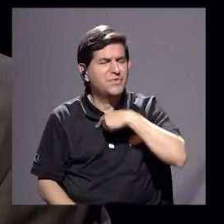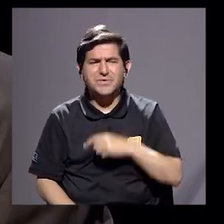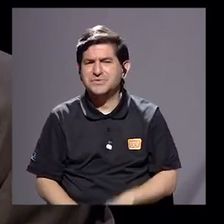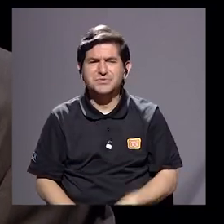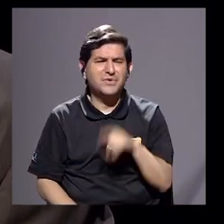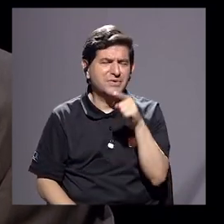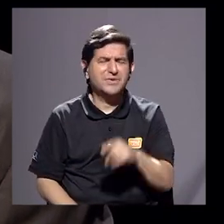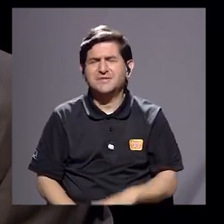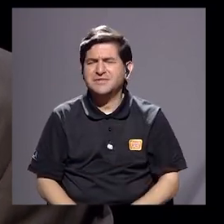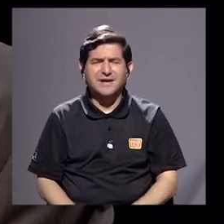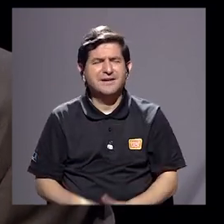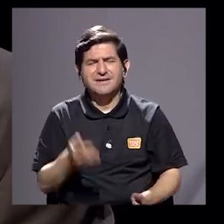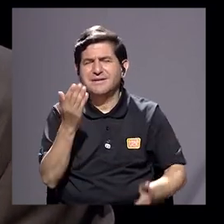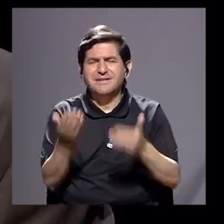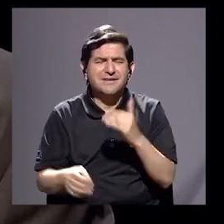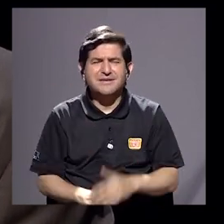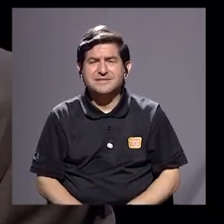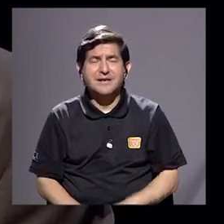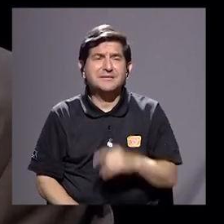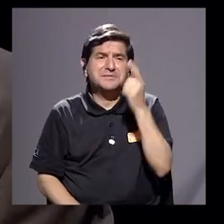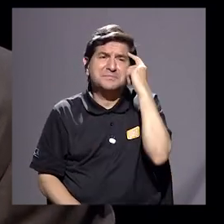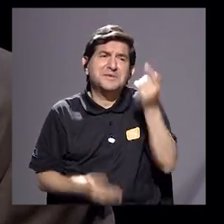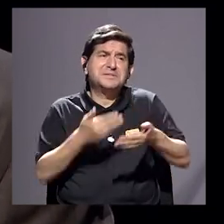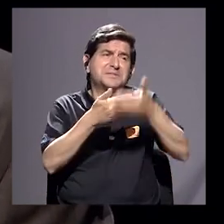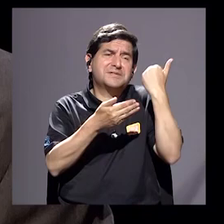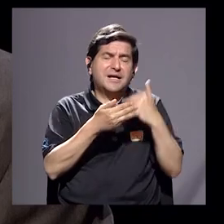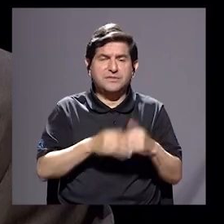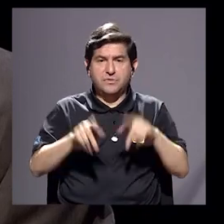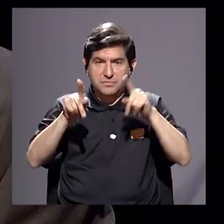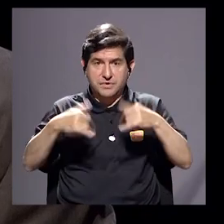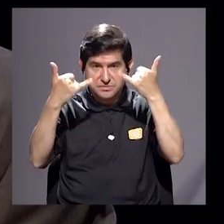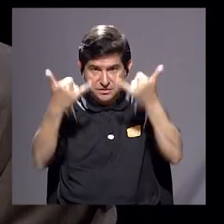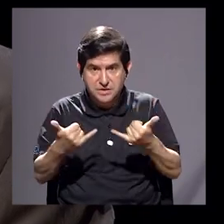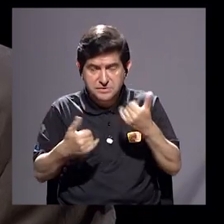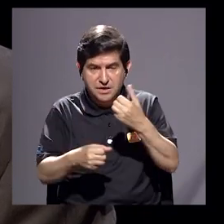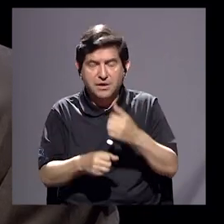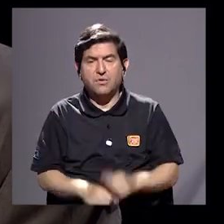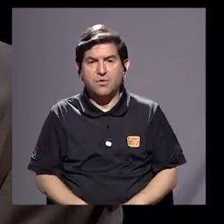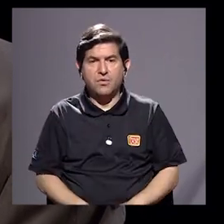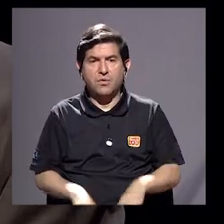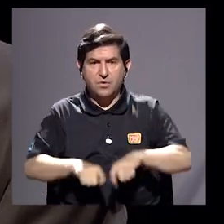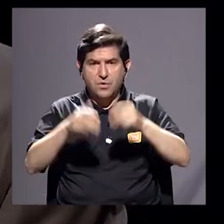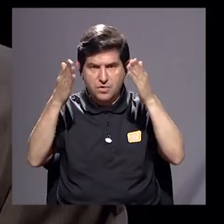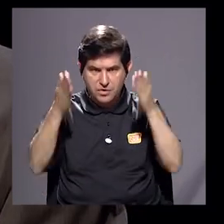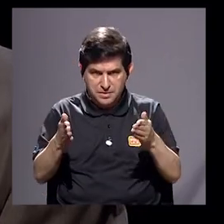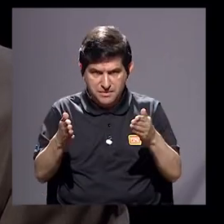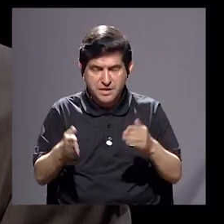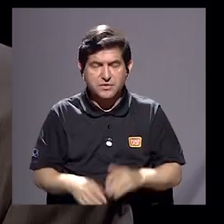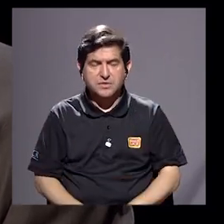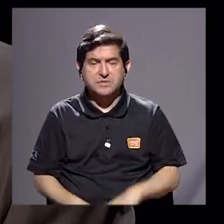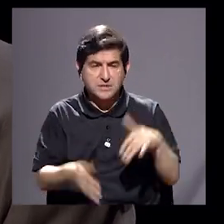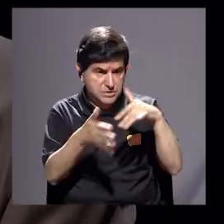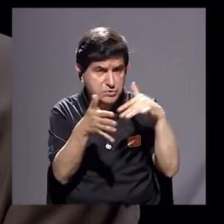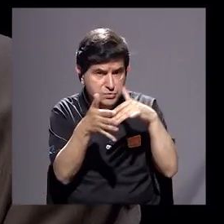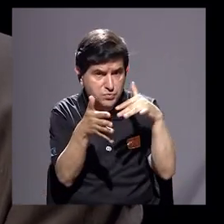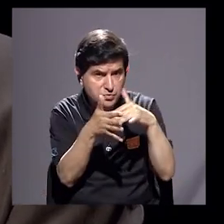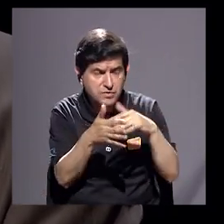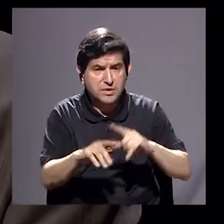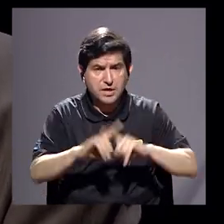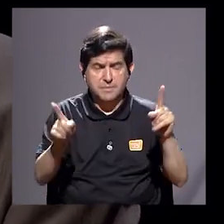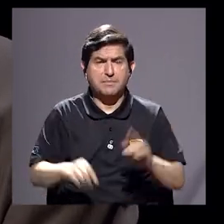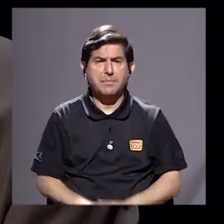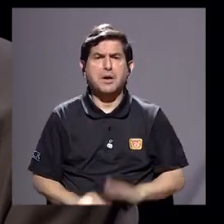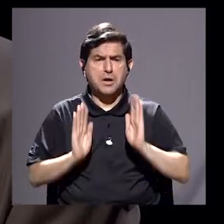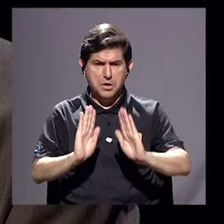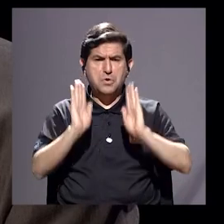porque vamos a ver algunos hoy día hacen periodismo y están estudiando periodismo pero no son peritos todavía están haciendo